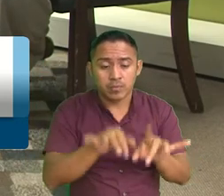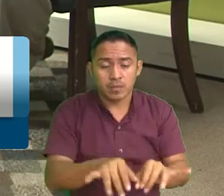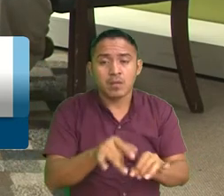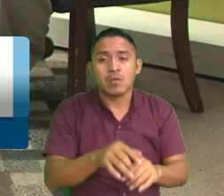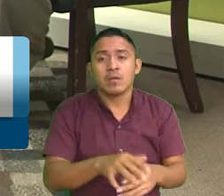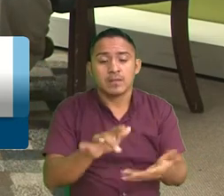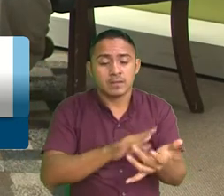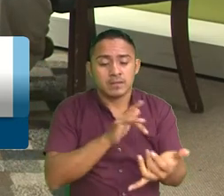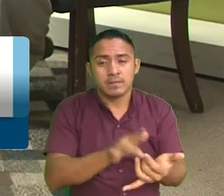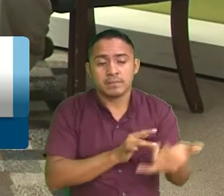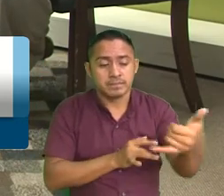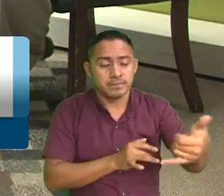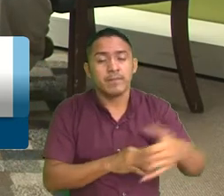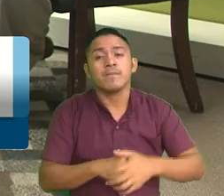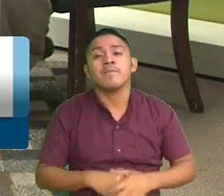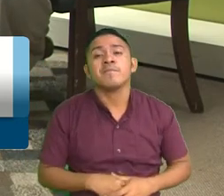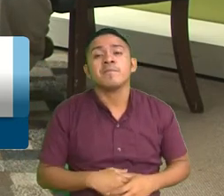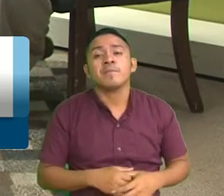teléfono.